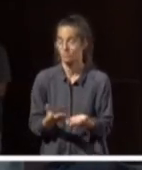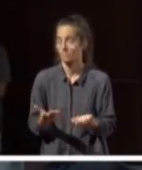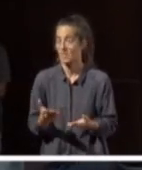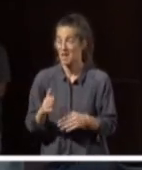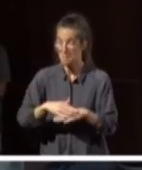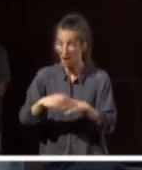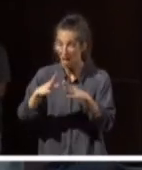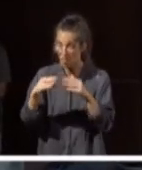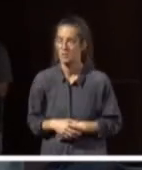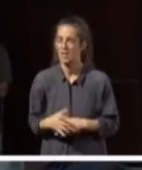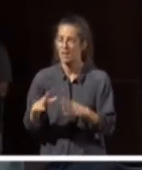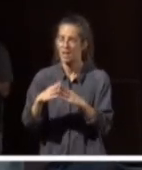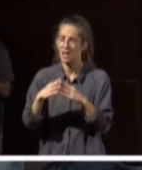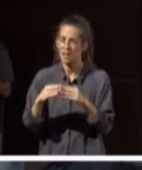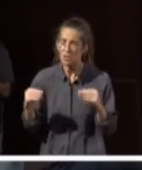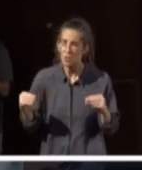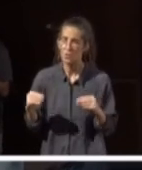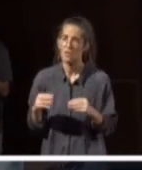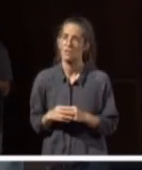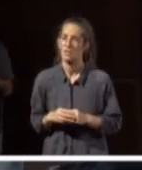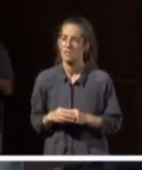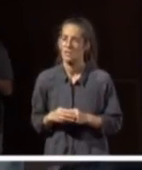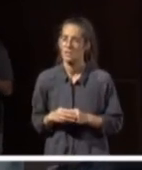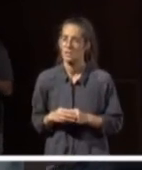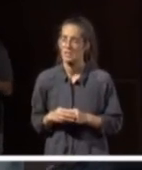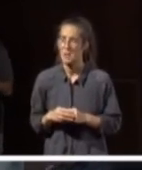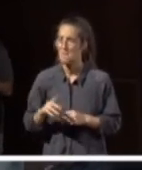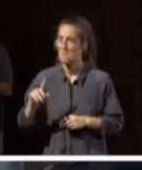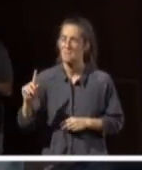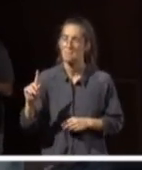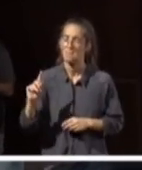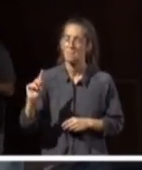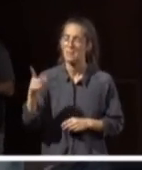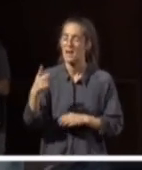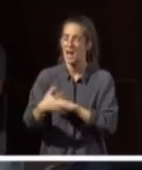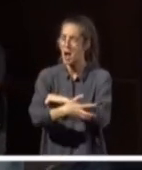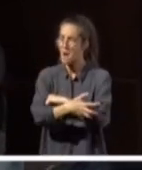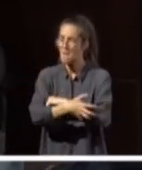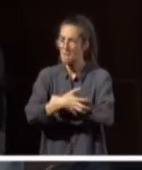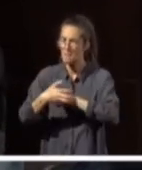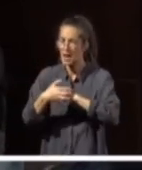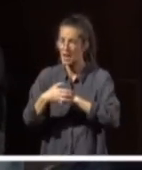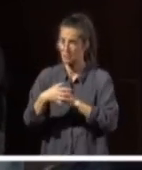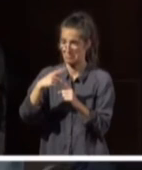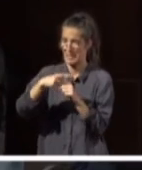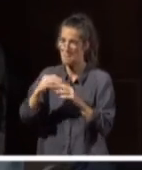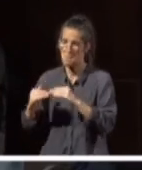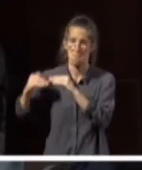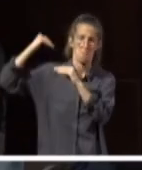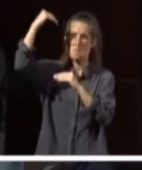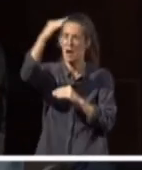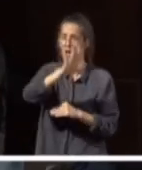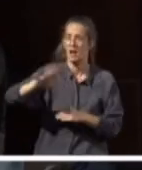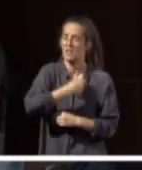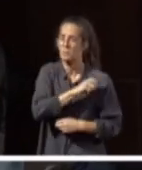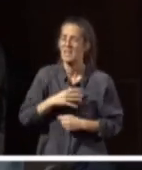no son buenos andalucía lidera la segunda tasa de paro más alta de nuestro país 6